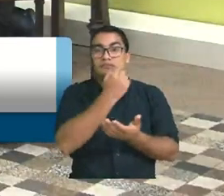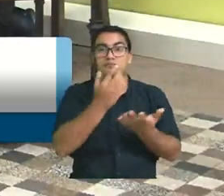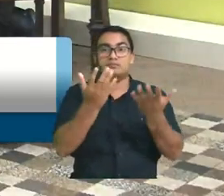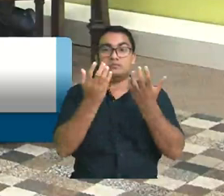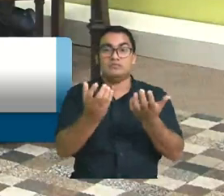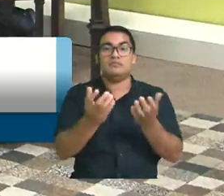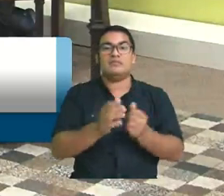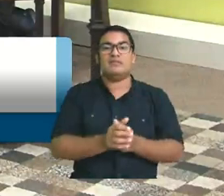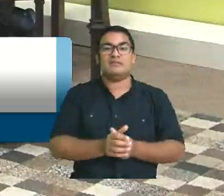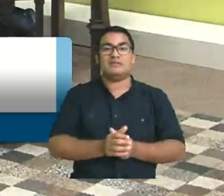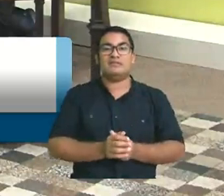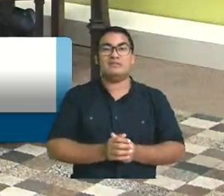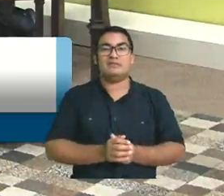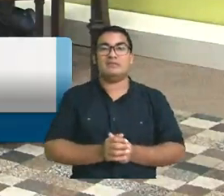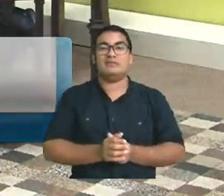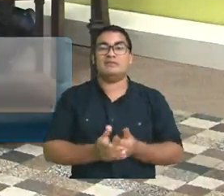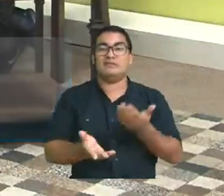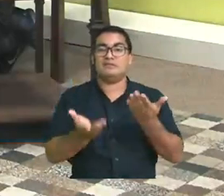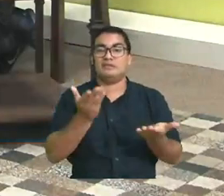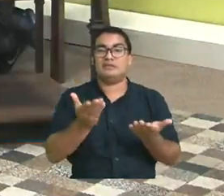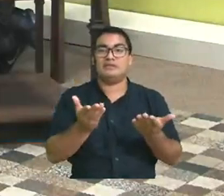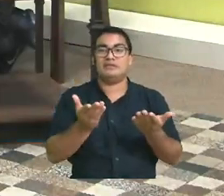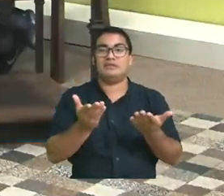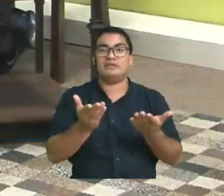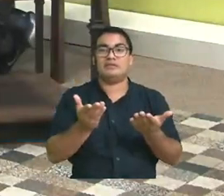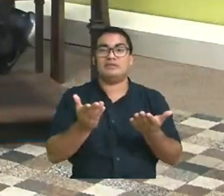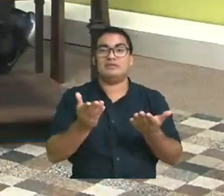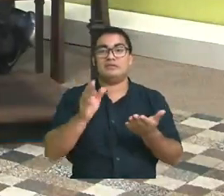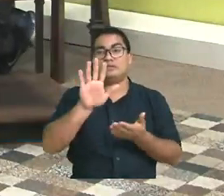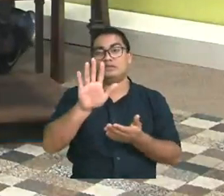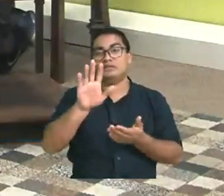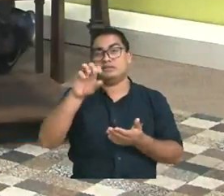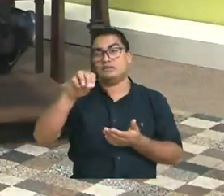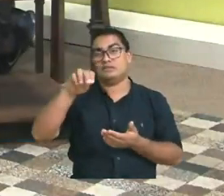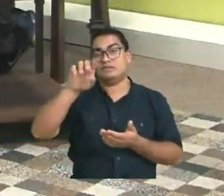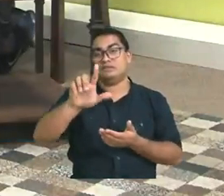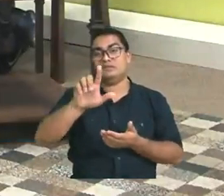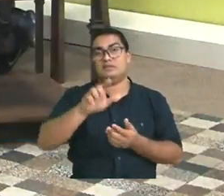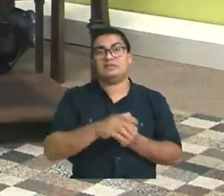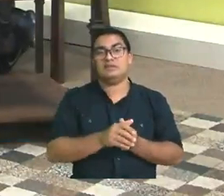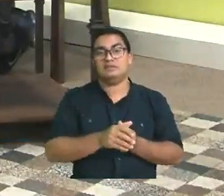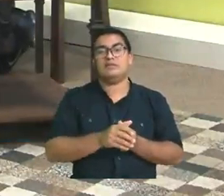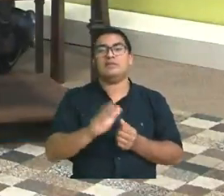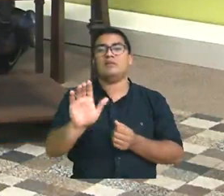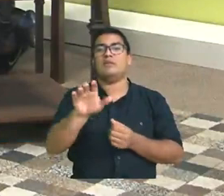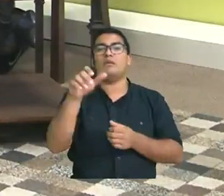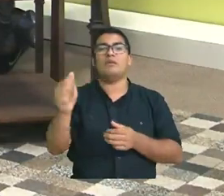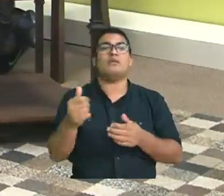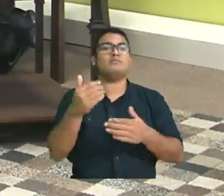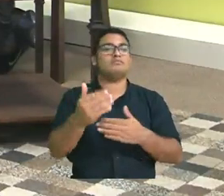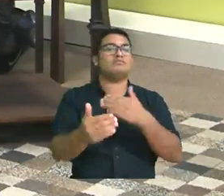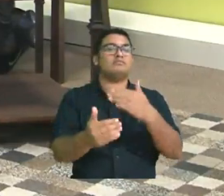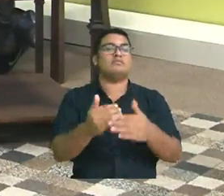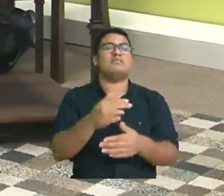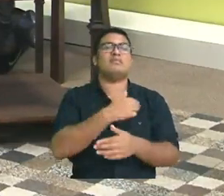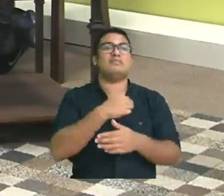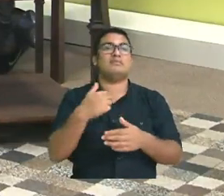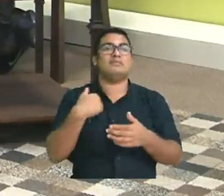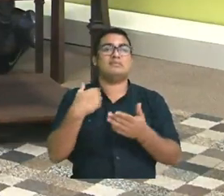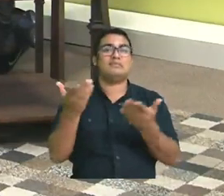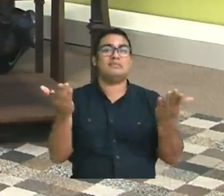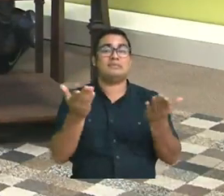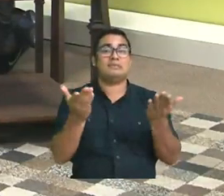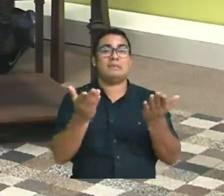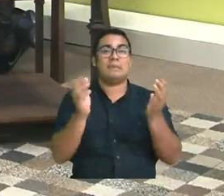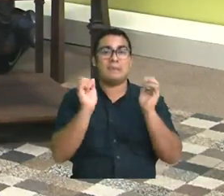Sí, si se llega a modificar menos de 5 milímetros. Ahora, ¿qué otro procedimiento aparte de ese, o ese es el gol estándar